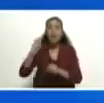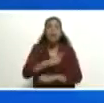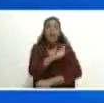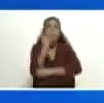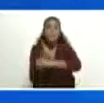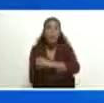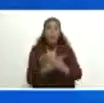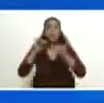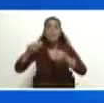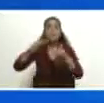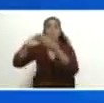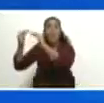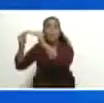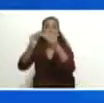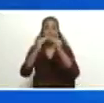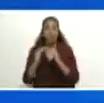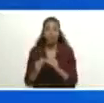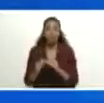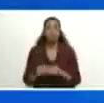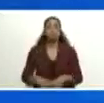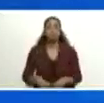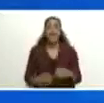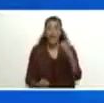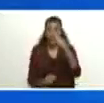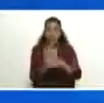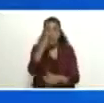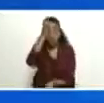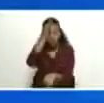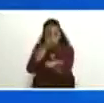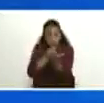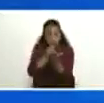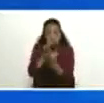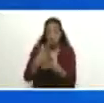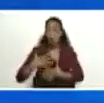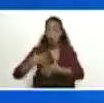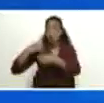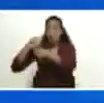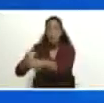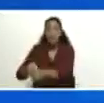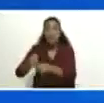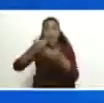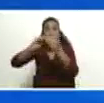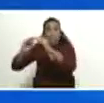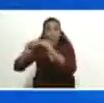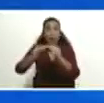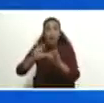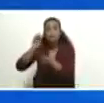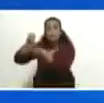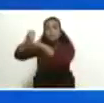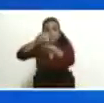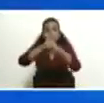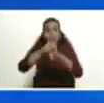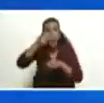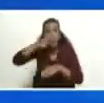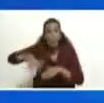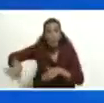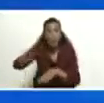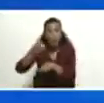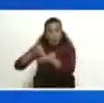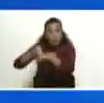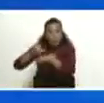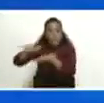popular. Hay que creer en el pueblo, hay que convocar al pueblo